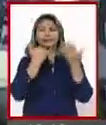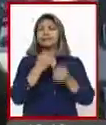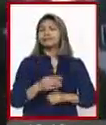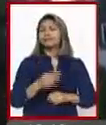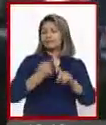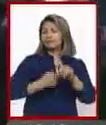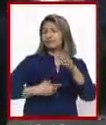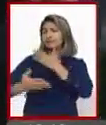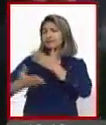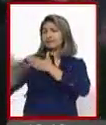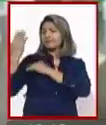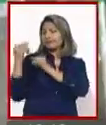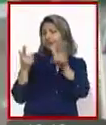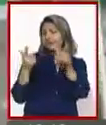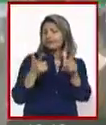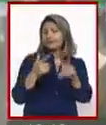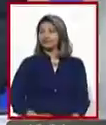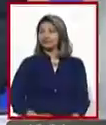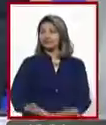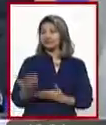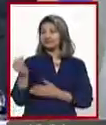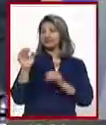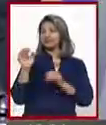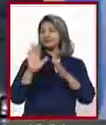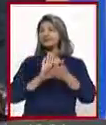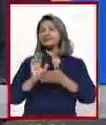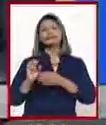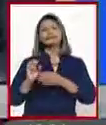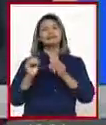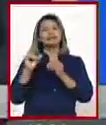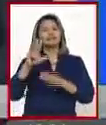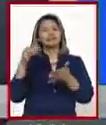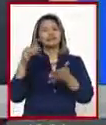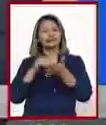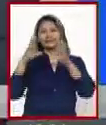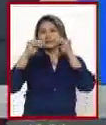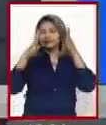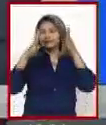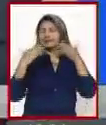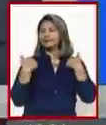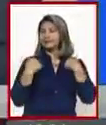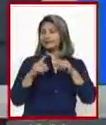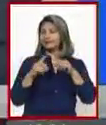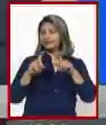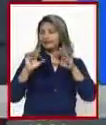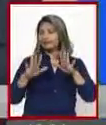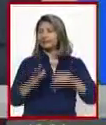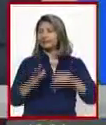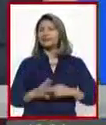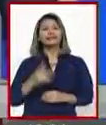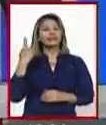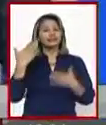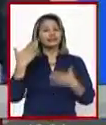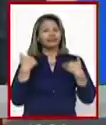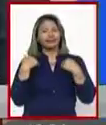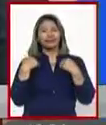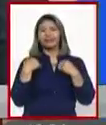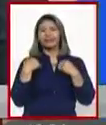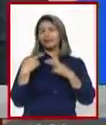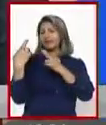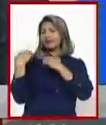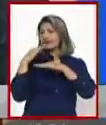meses atrás en la balacera de la joyería Euro. Fin de semana, más de 3.000 maestros rindieron examen en nuestra ciudad para postular a